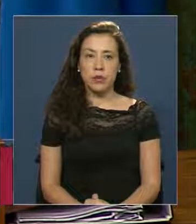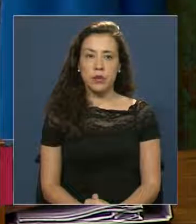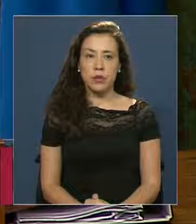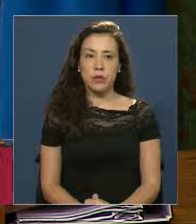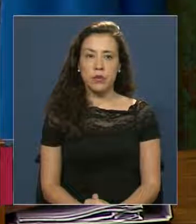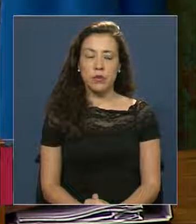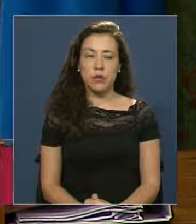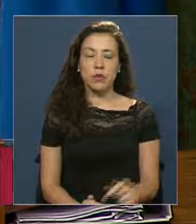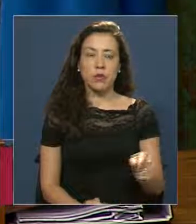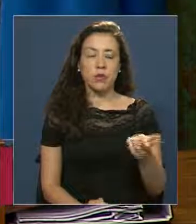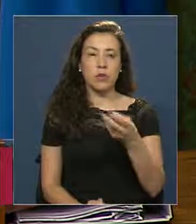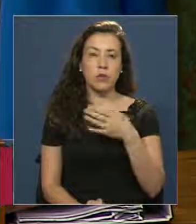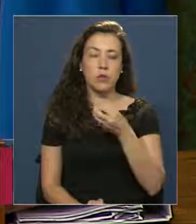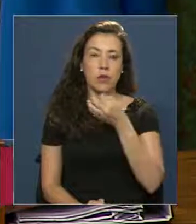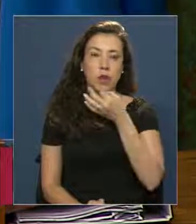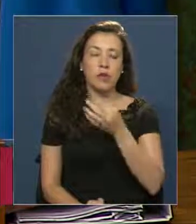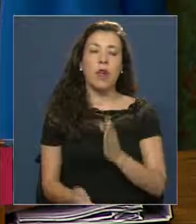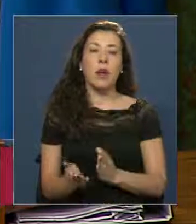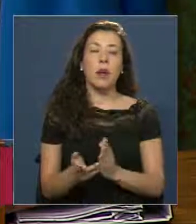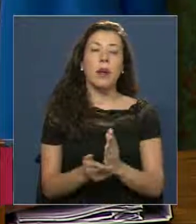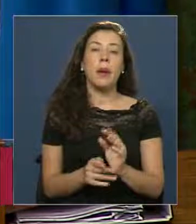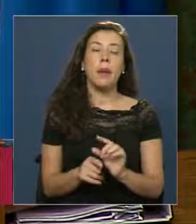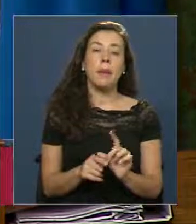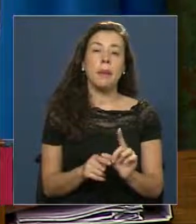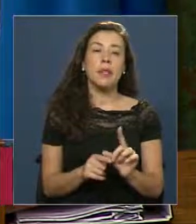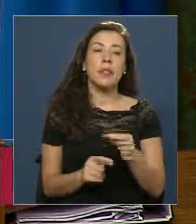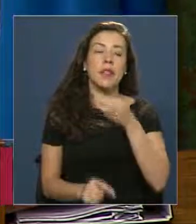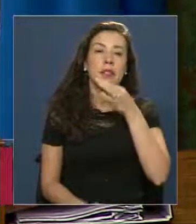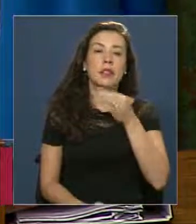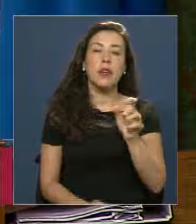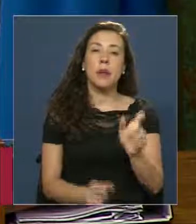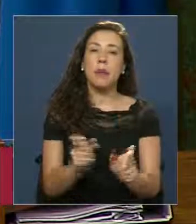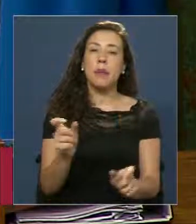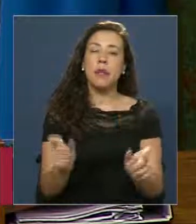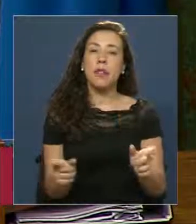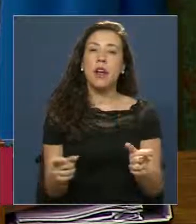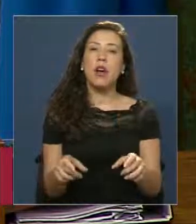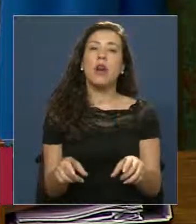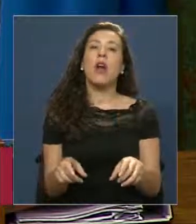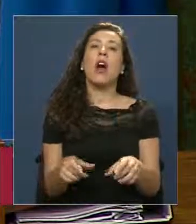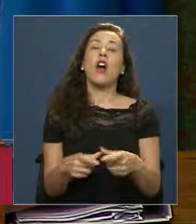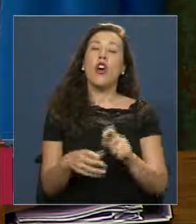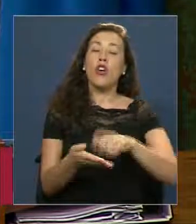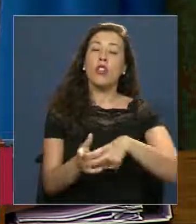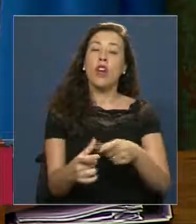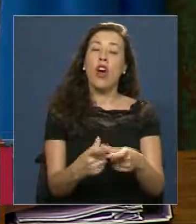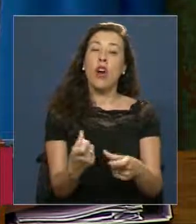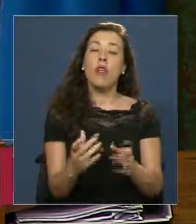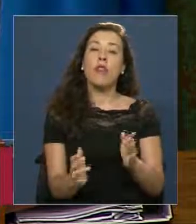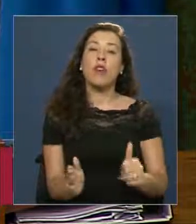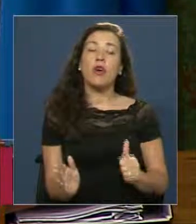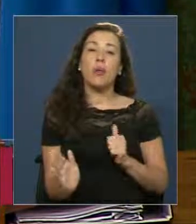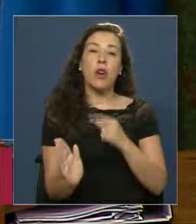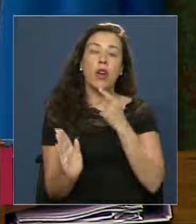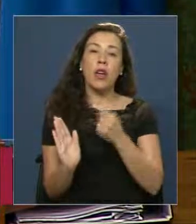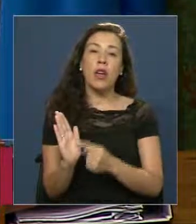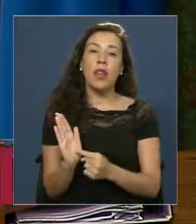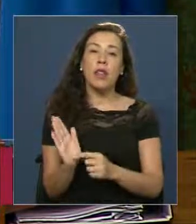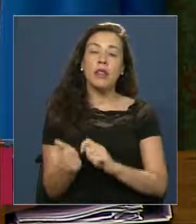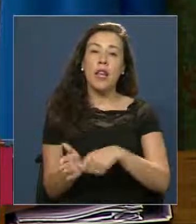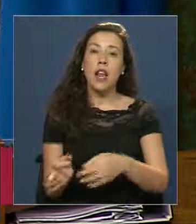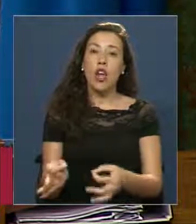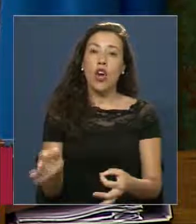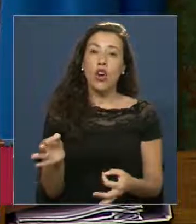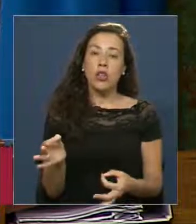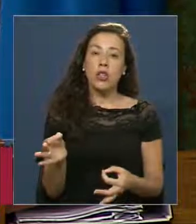han manifestado, y que comienza señalando que las personas contratadas a honorarios se regirán por las reglas que establezca el respectivo